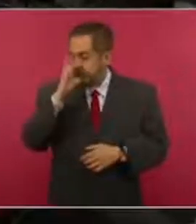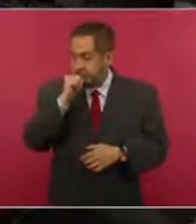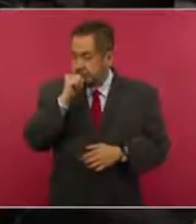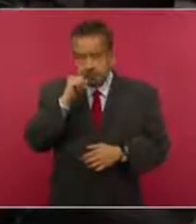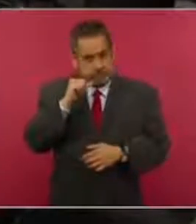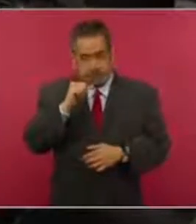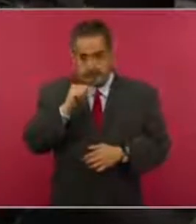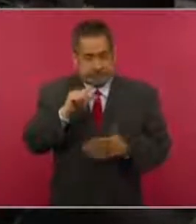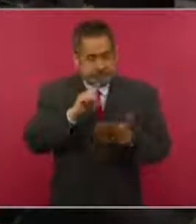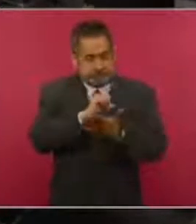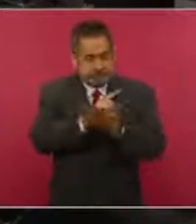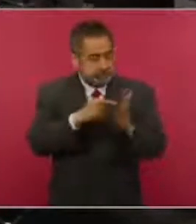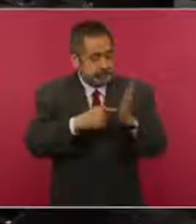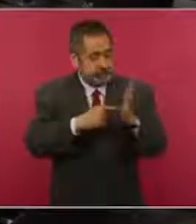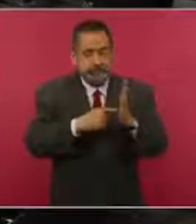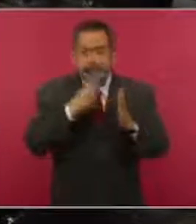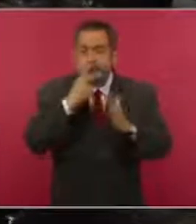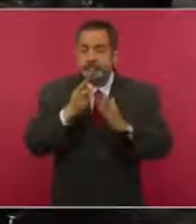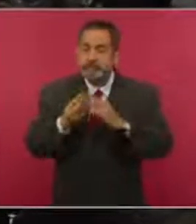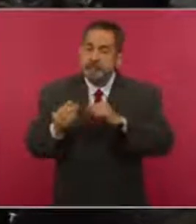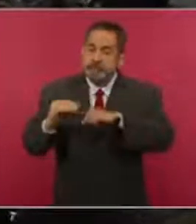tiene que irse incrementando